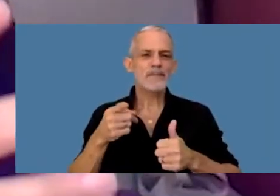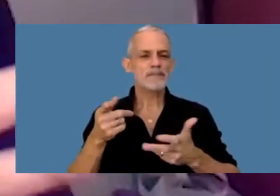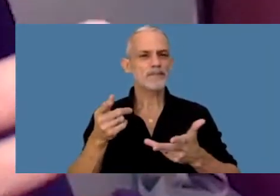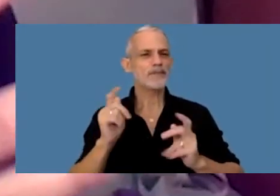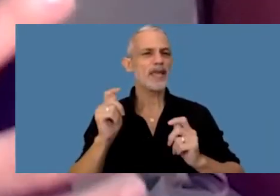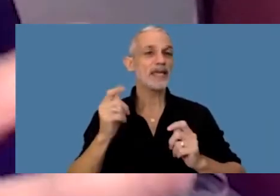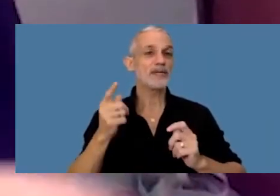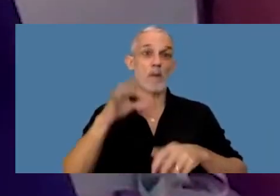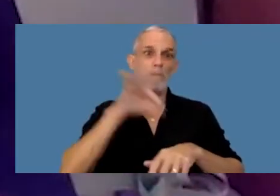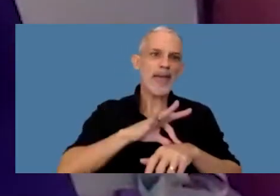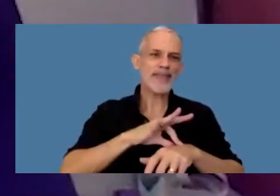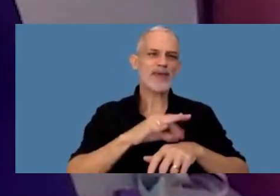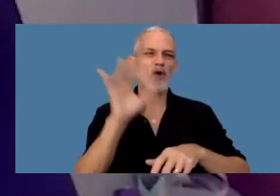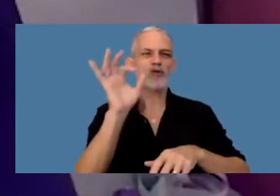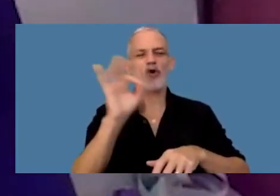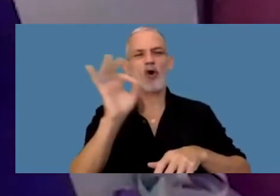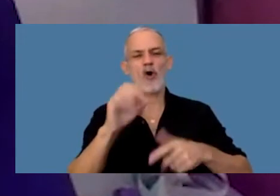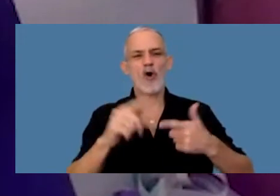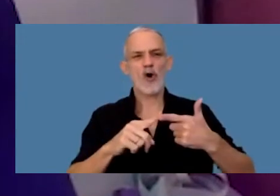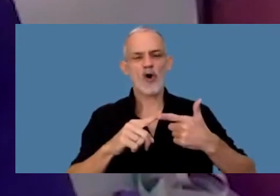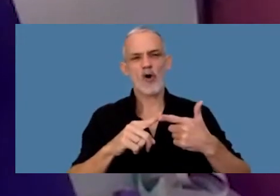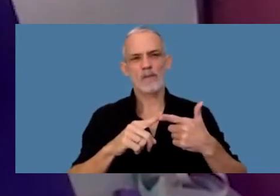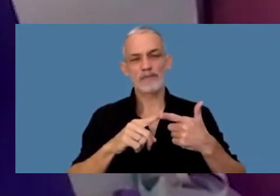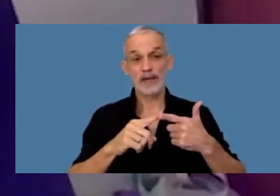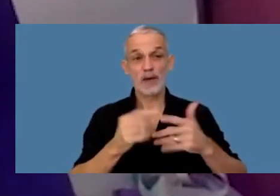deshonrosos, humillantes,